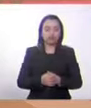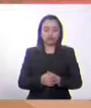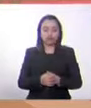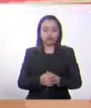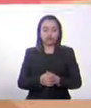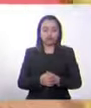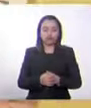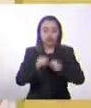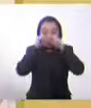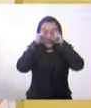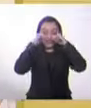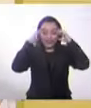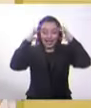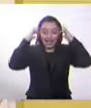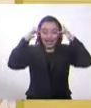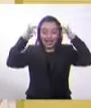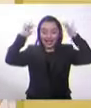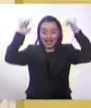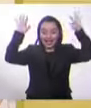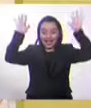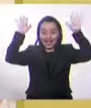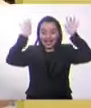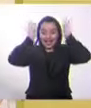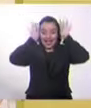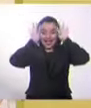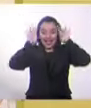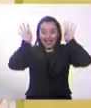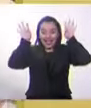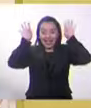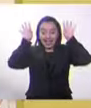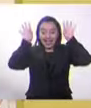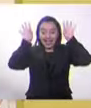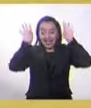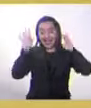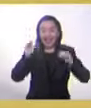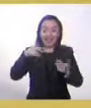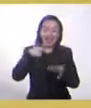Este pajarito va a volar muy alto.